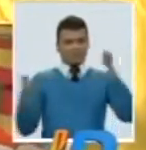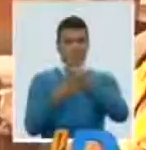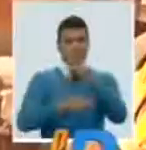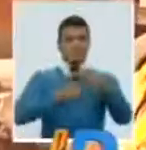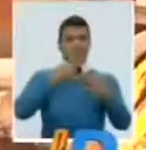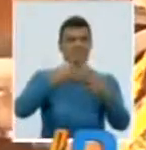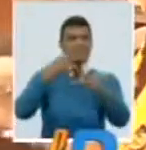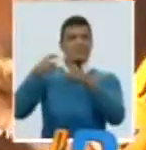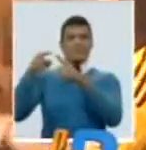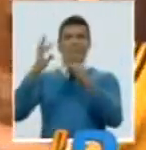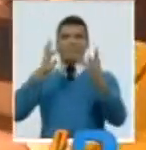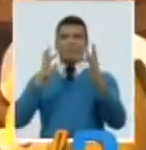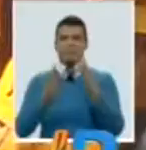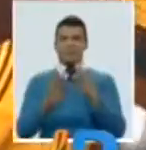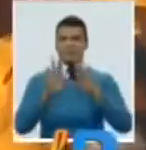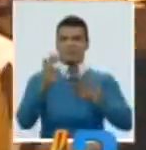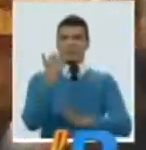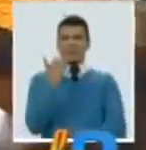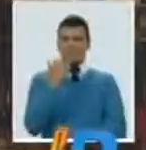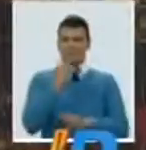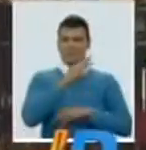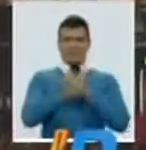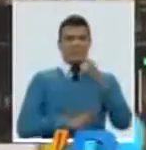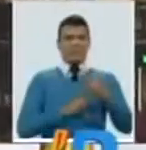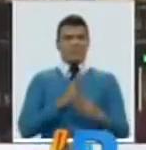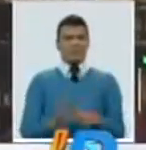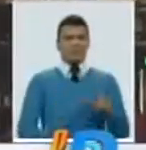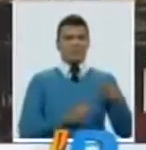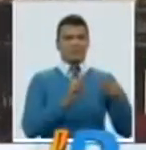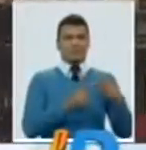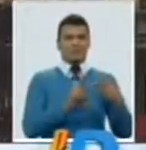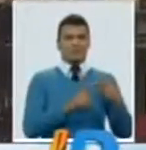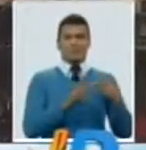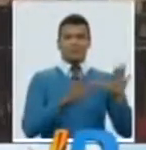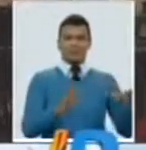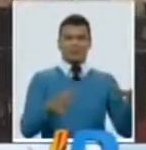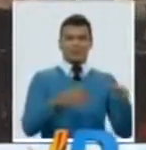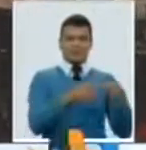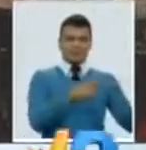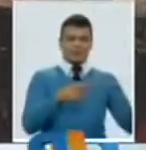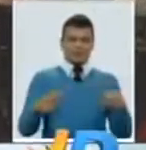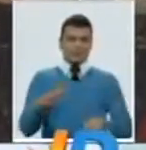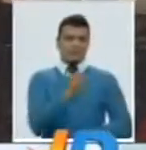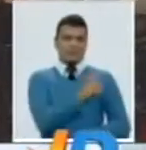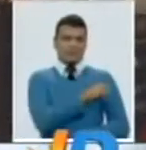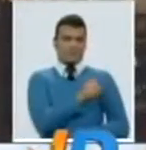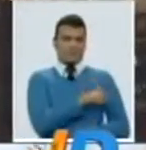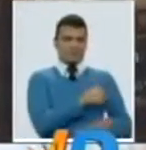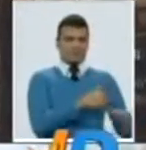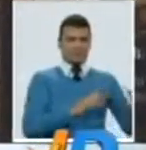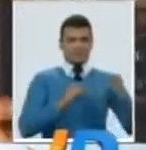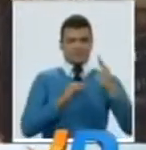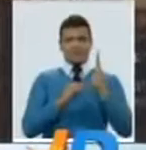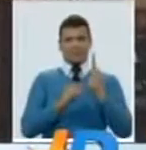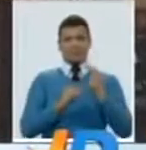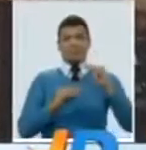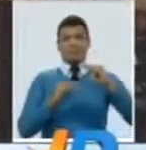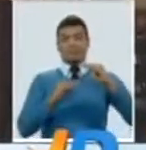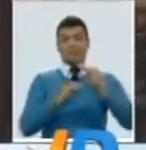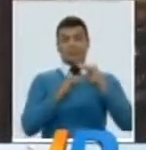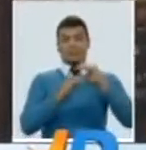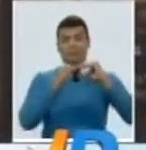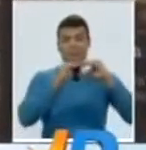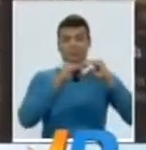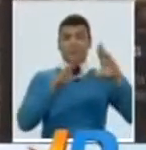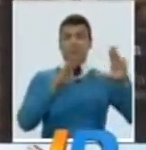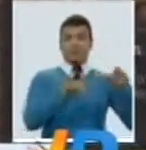tradicional a unos que van acorde a la fiebre del Mundial. Tenemos el combo Río de Janeiro, que es lasaña con una gaseosa, un juguito y una copa de helado.